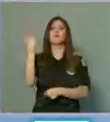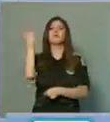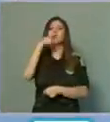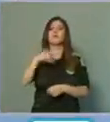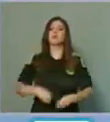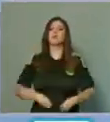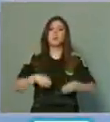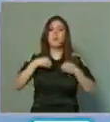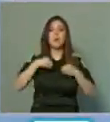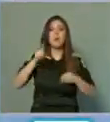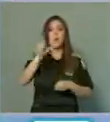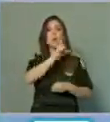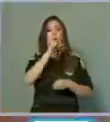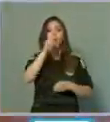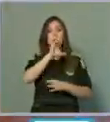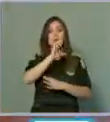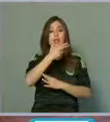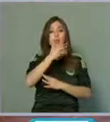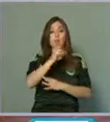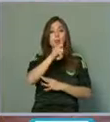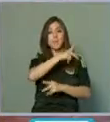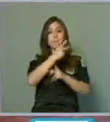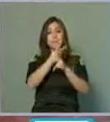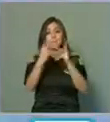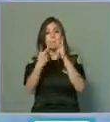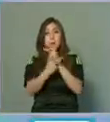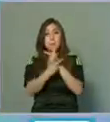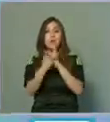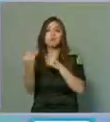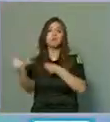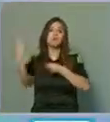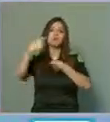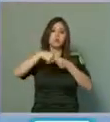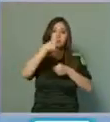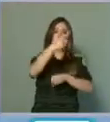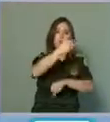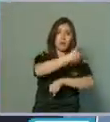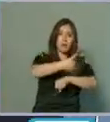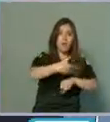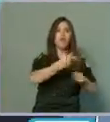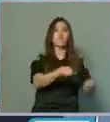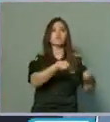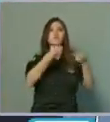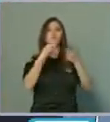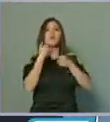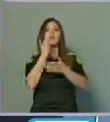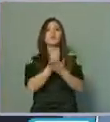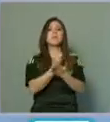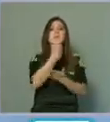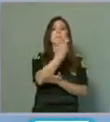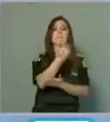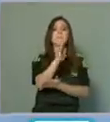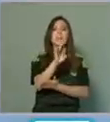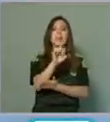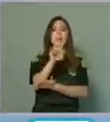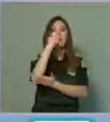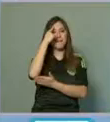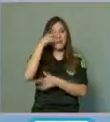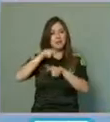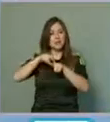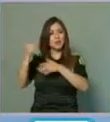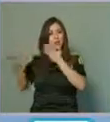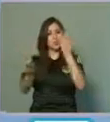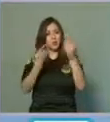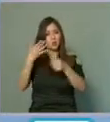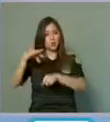Chejov, hasta que termine el bachillerato, se une a su familia, donde ya consiguió tener una beca para estudiar medicina. Es un caso curioso. Chejov mantuvo